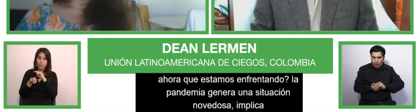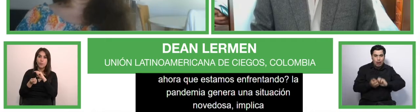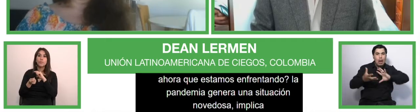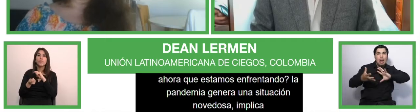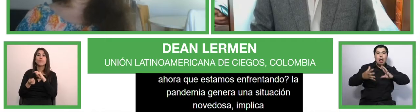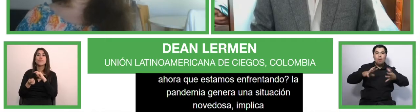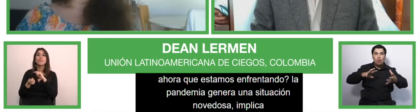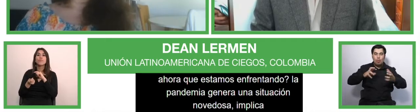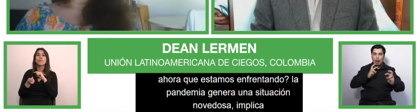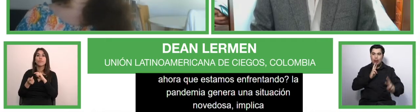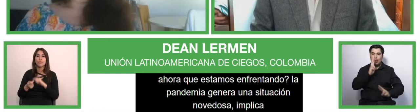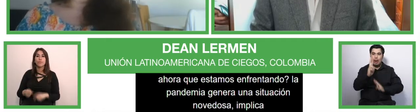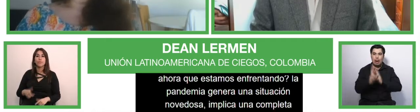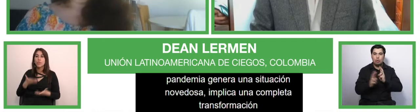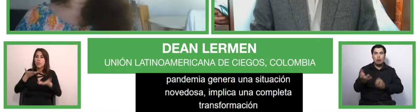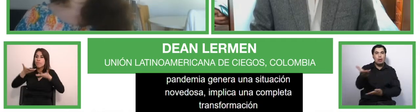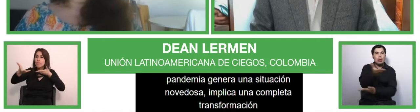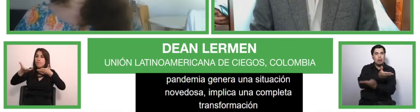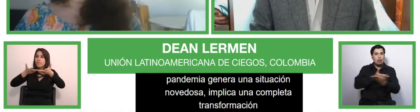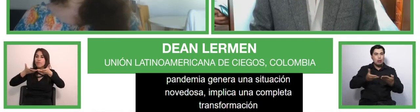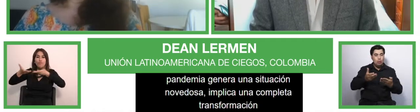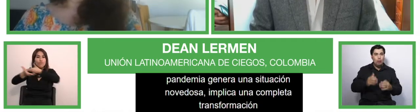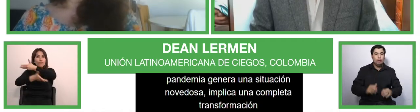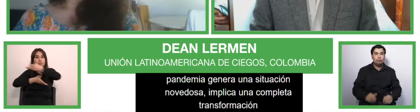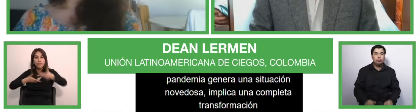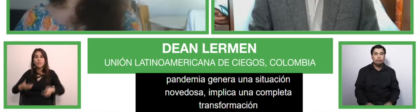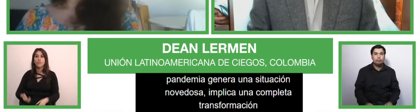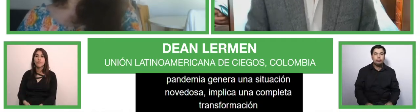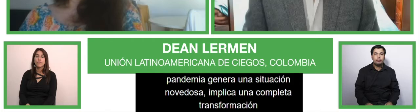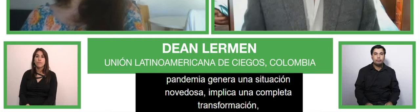relacionarnos y en la forma de interactuar.